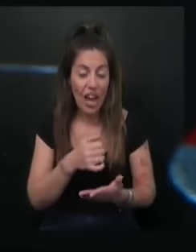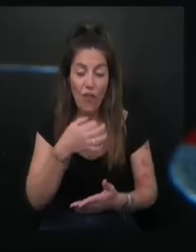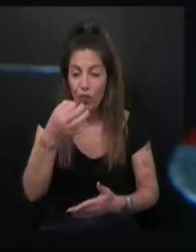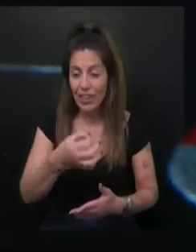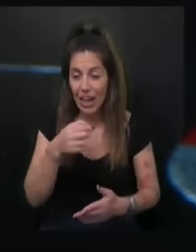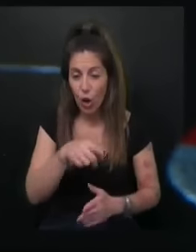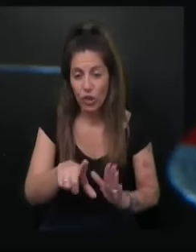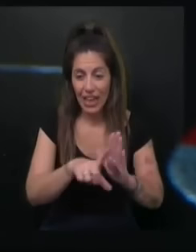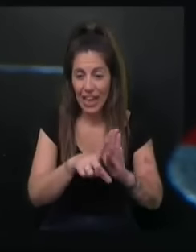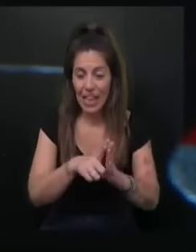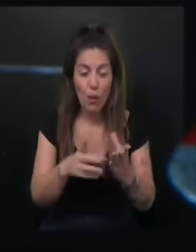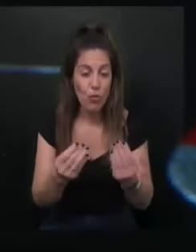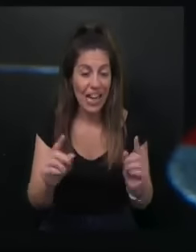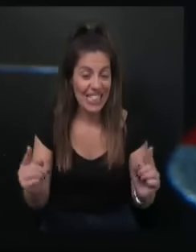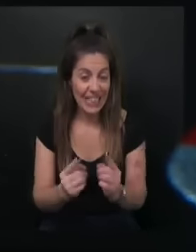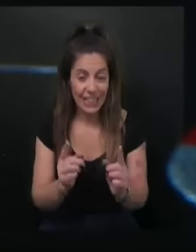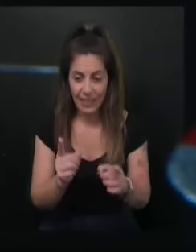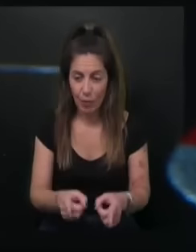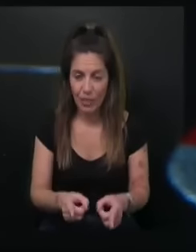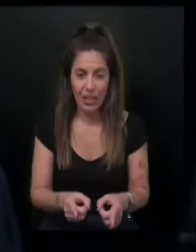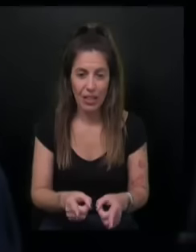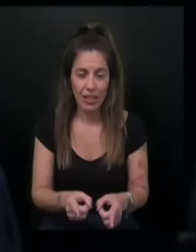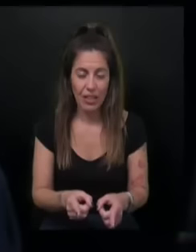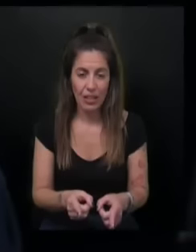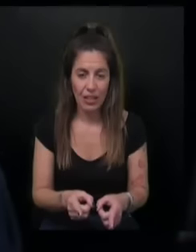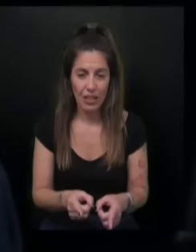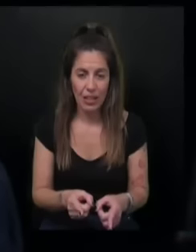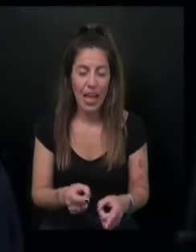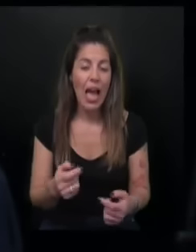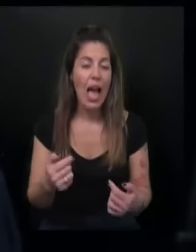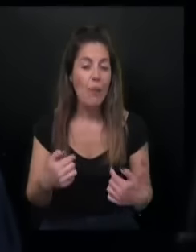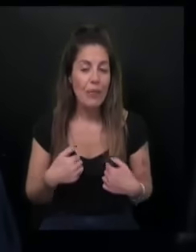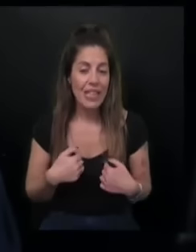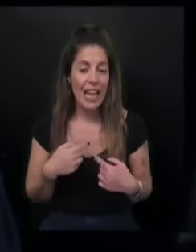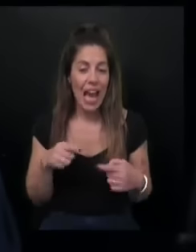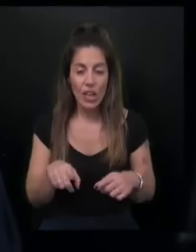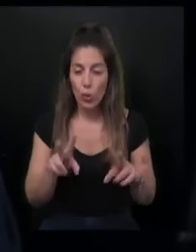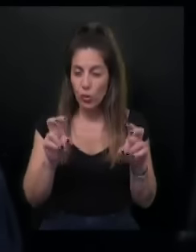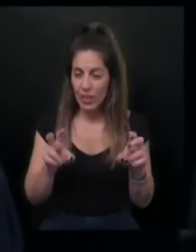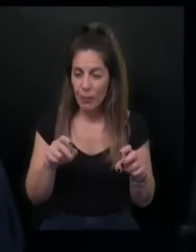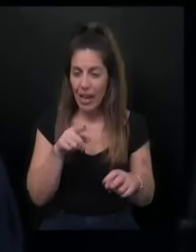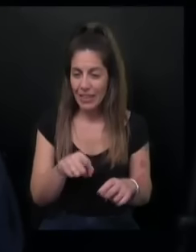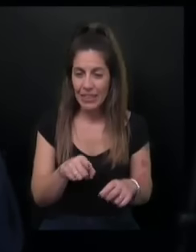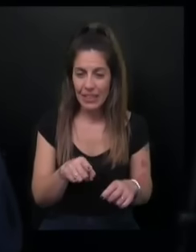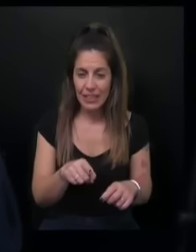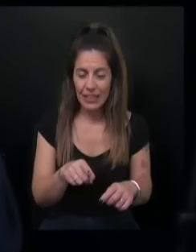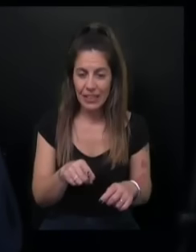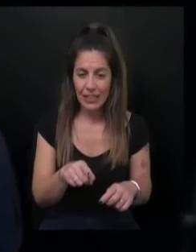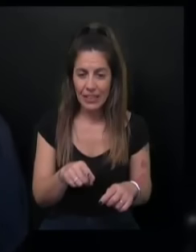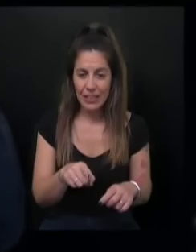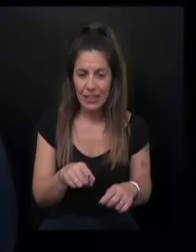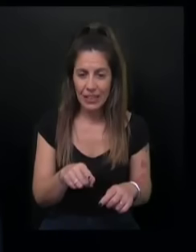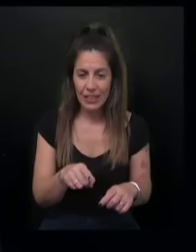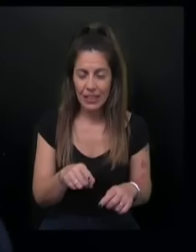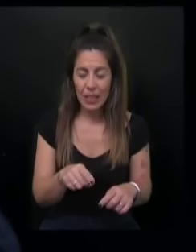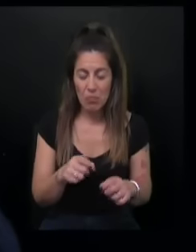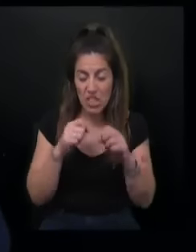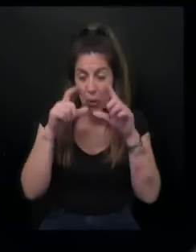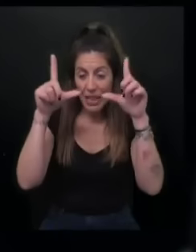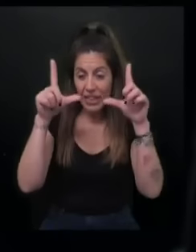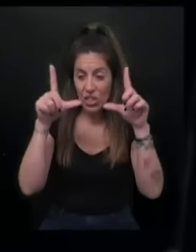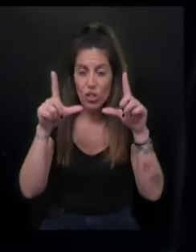muchas las sintéticas también eh a mí ahí hay un tema que Que bueno que que que me un poco me llama también la